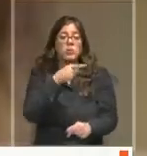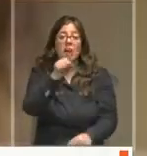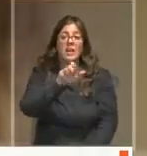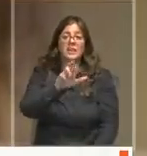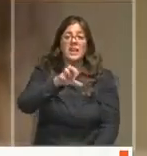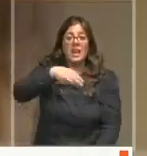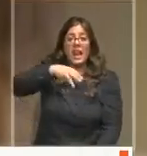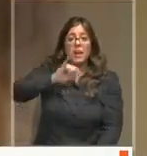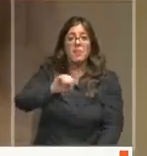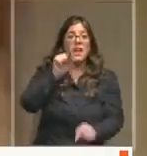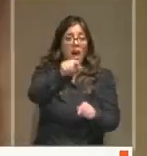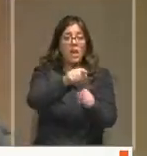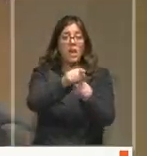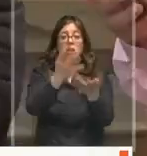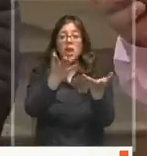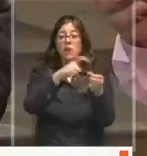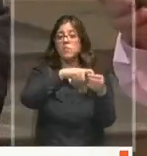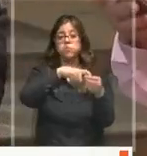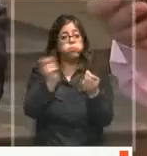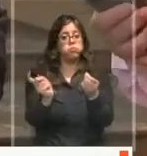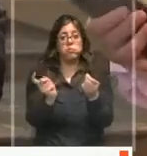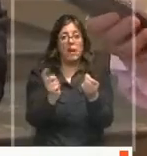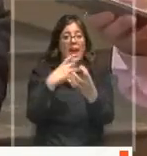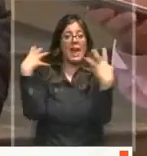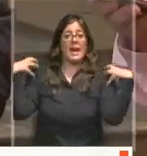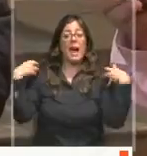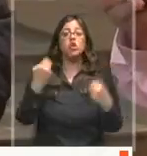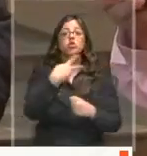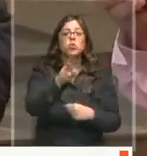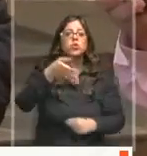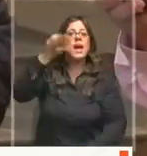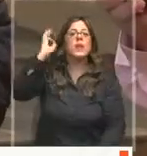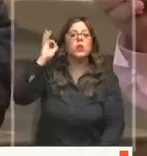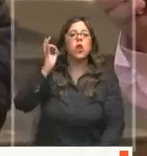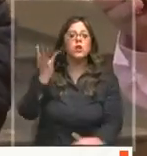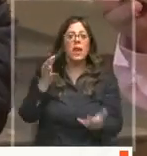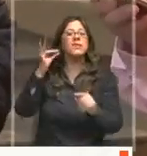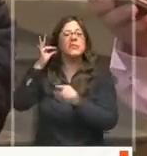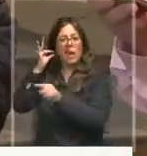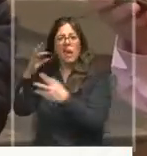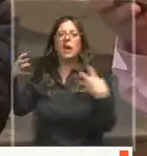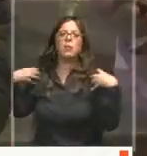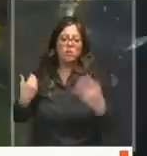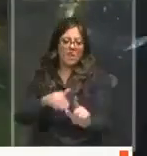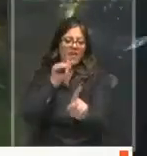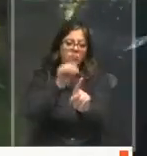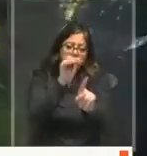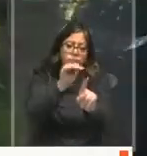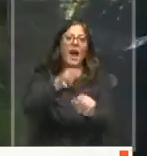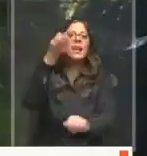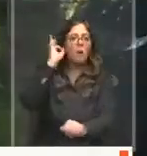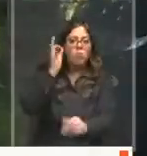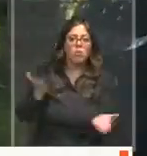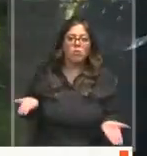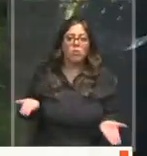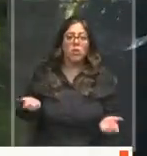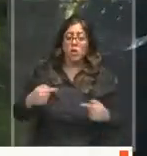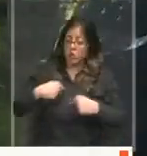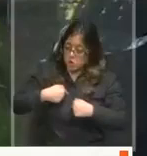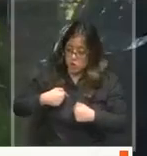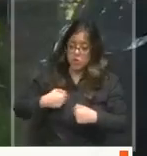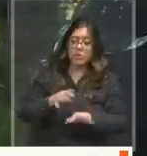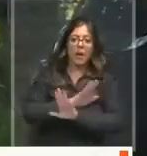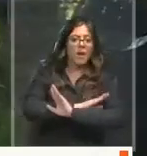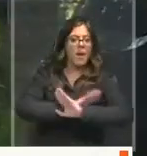esta cita privada fue removido de su cargo reunión a la que dice haber accedido por insistencia de ella yo no he hecho